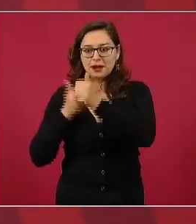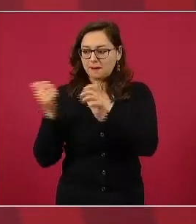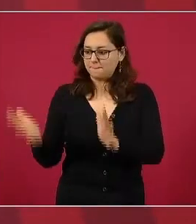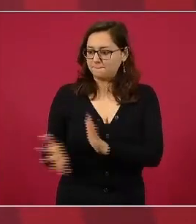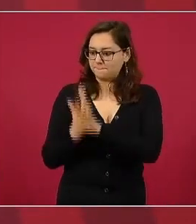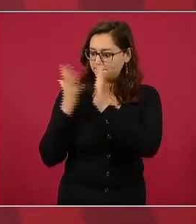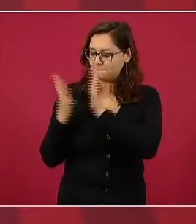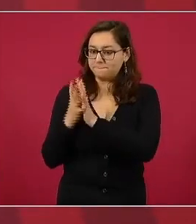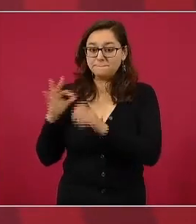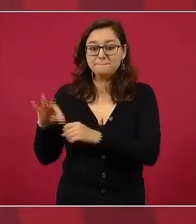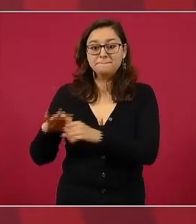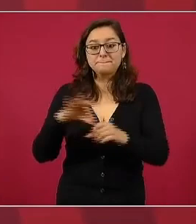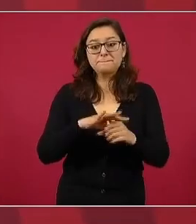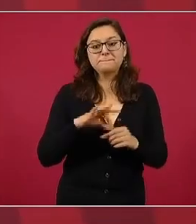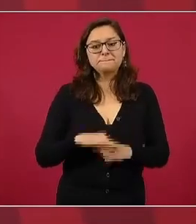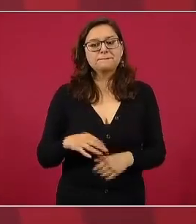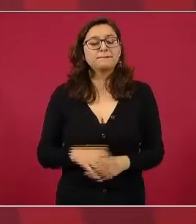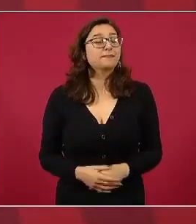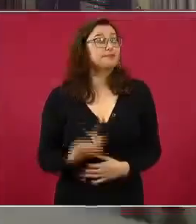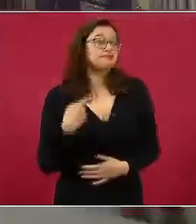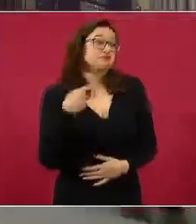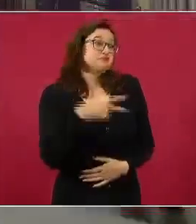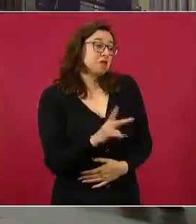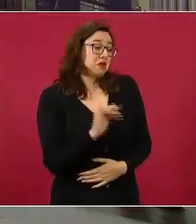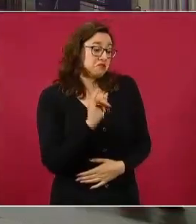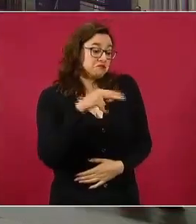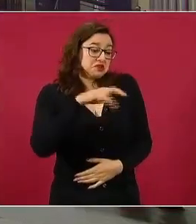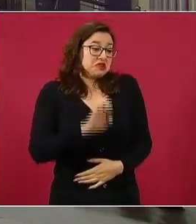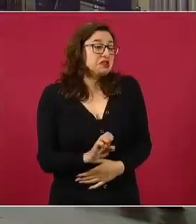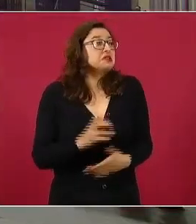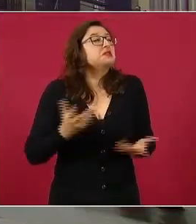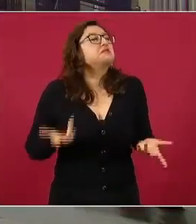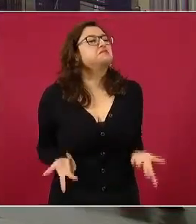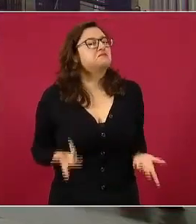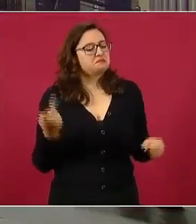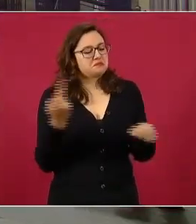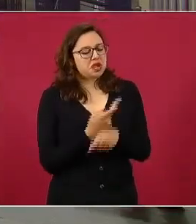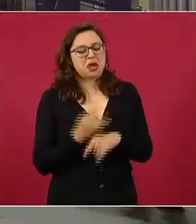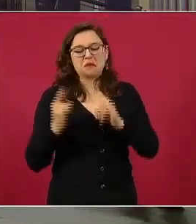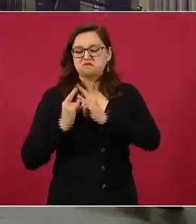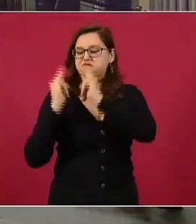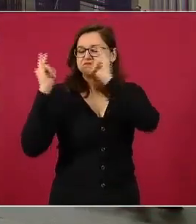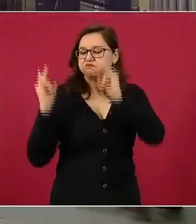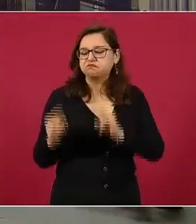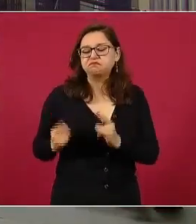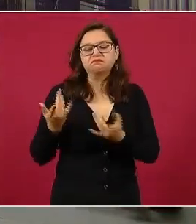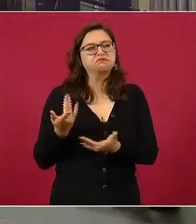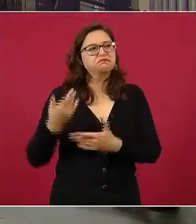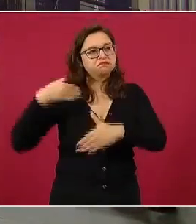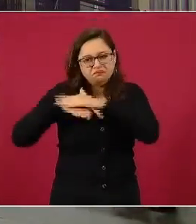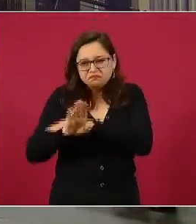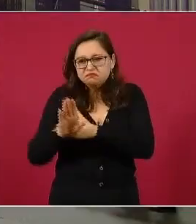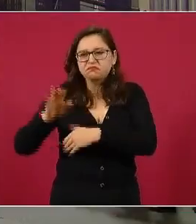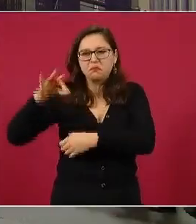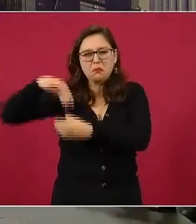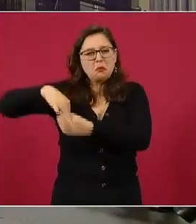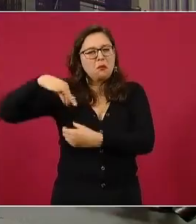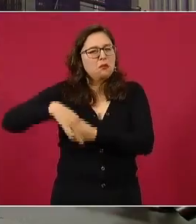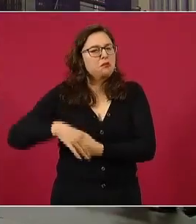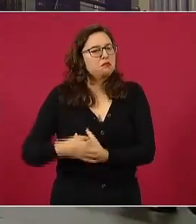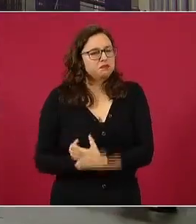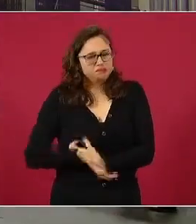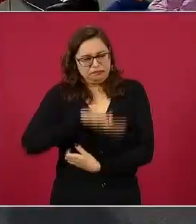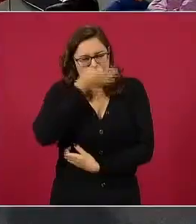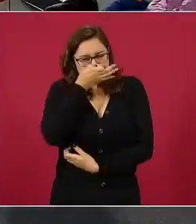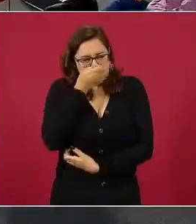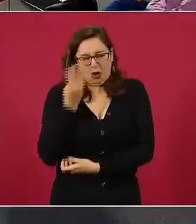Pero el INE no colocó todas las urnas. Por ejemplo, en mi pueblo hay 4 urnas para 45 mil habitantes, imagínese usted.